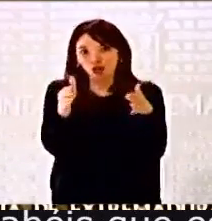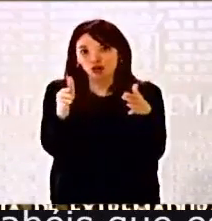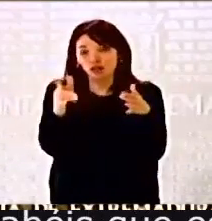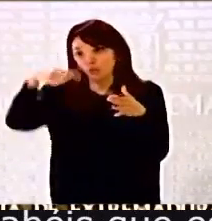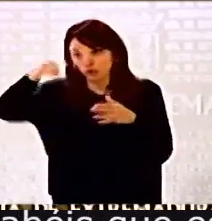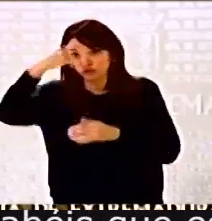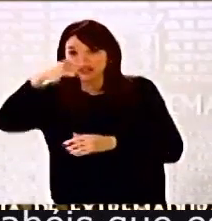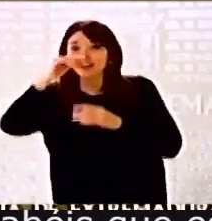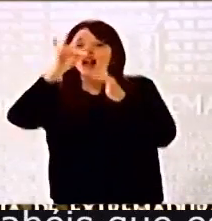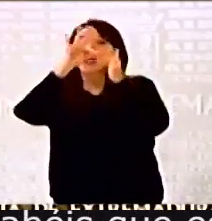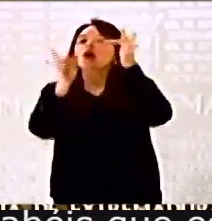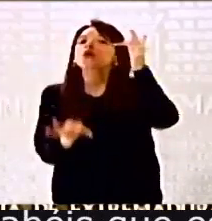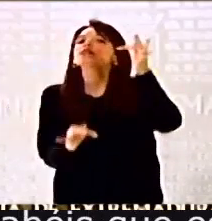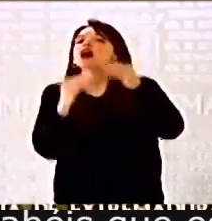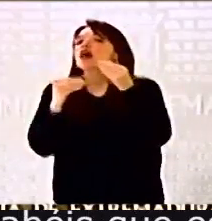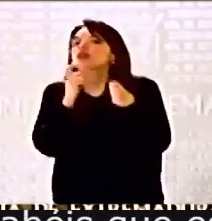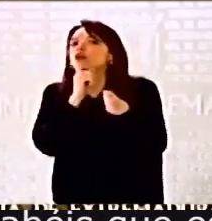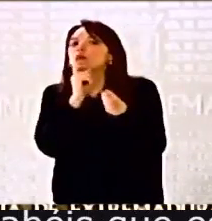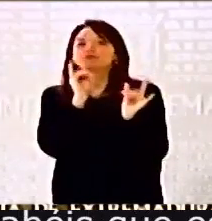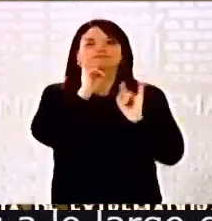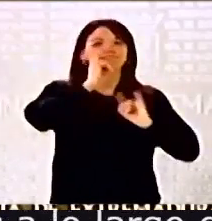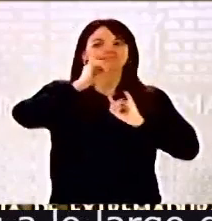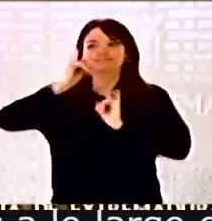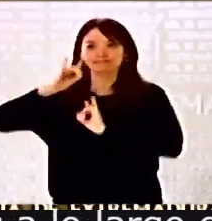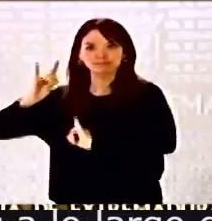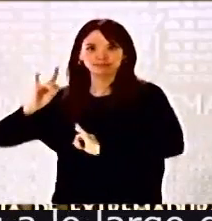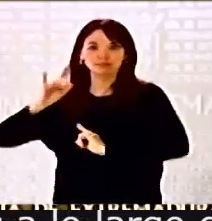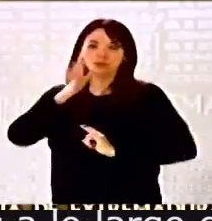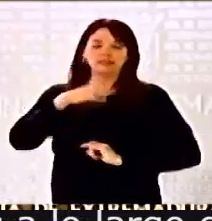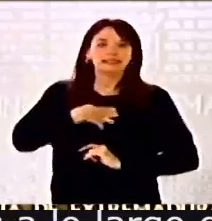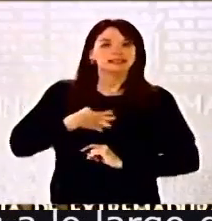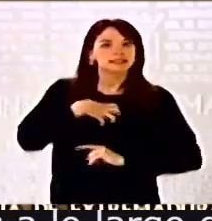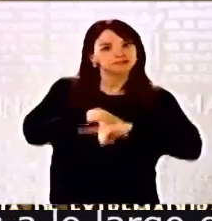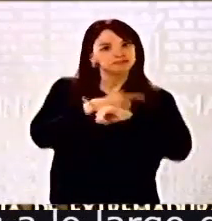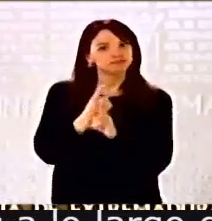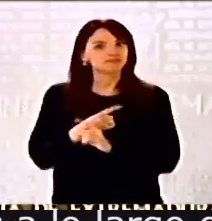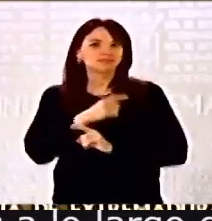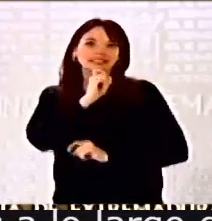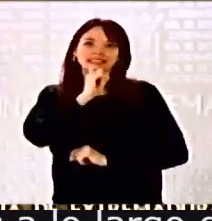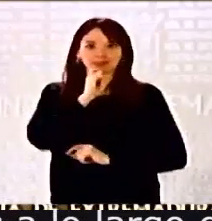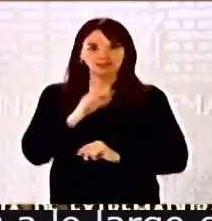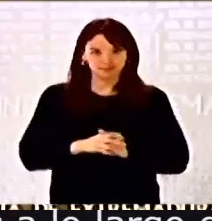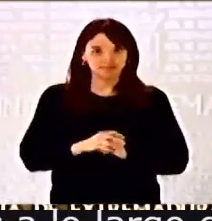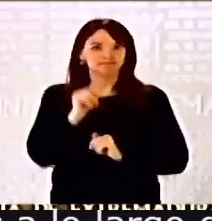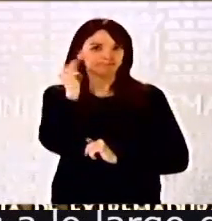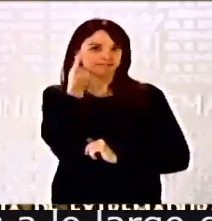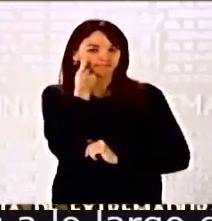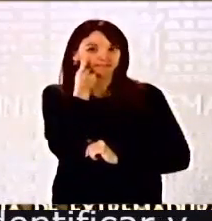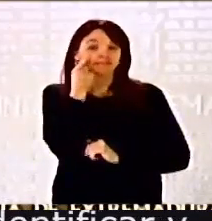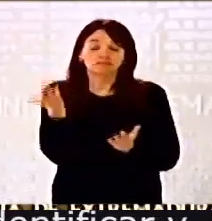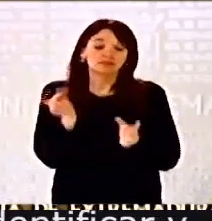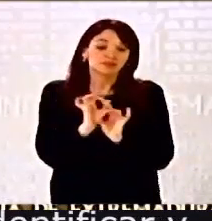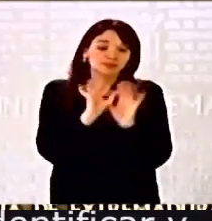3 meses, por lo tanto le cuesta mucho trabajo identificar y detectarlo. Y, evidentemente,